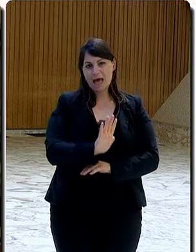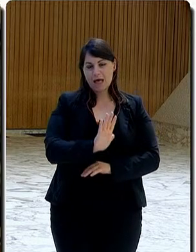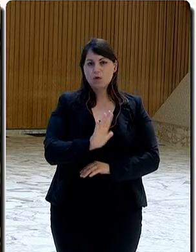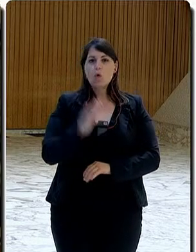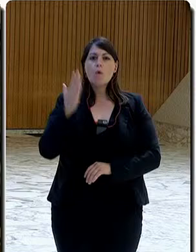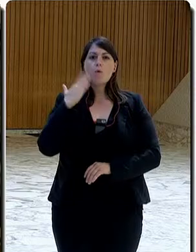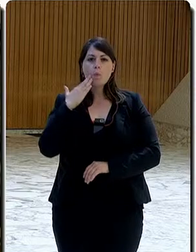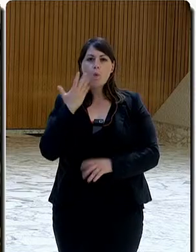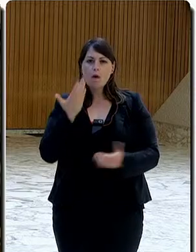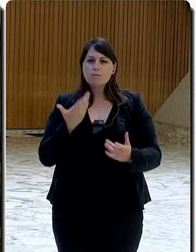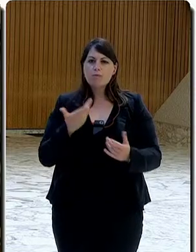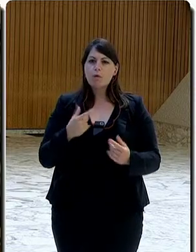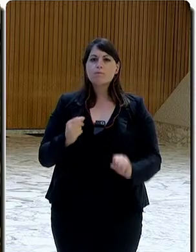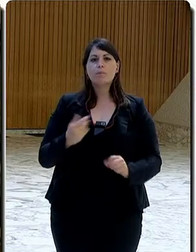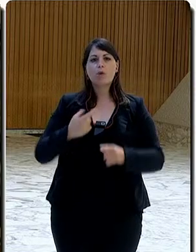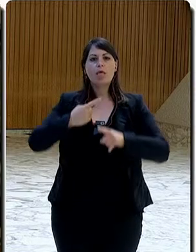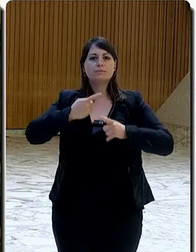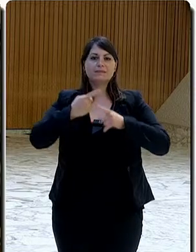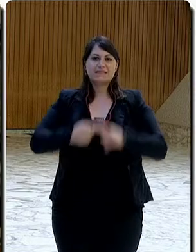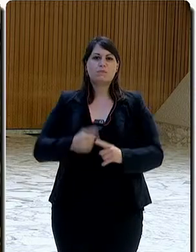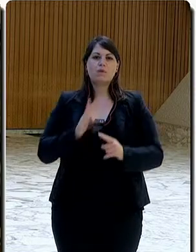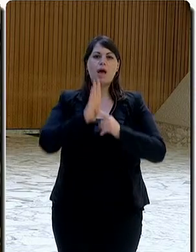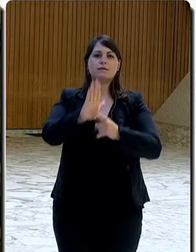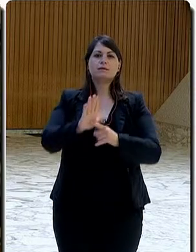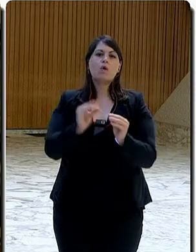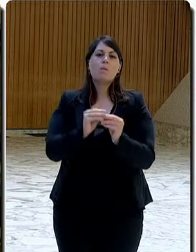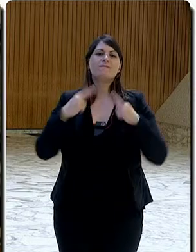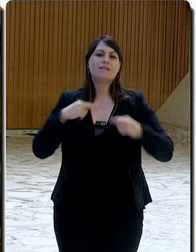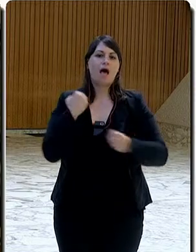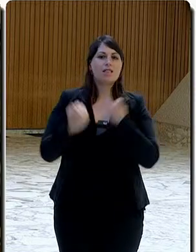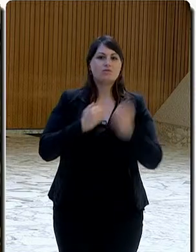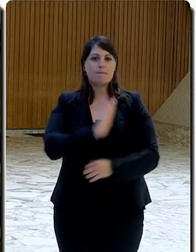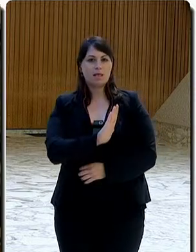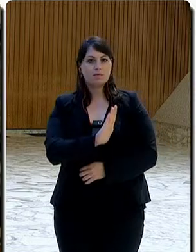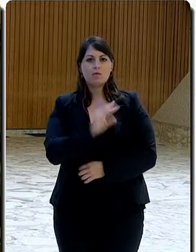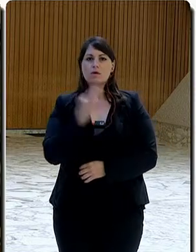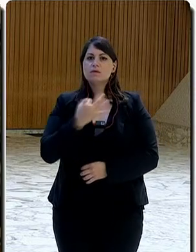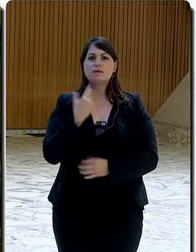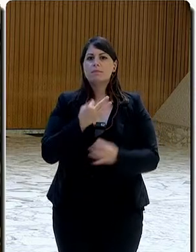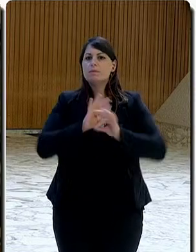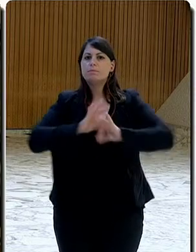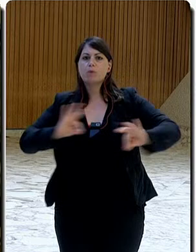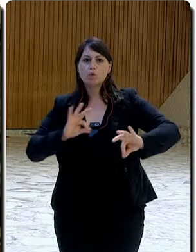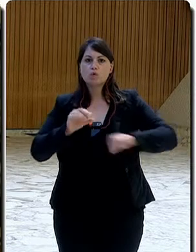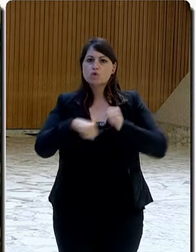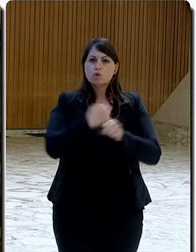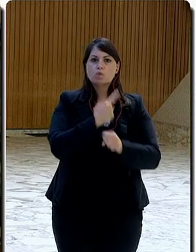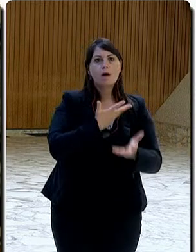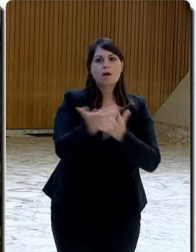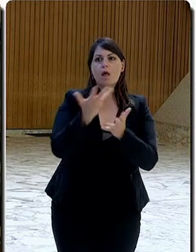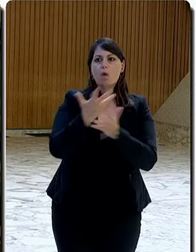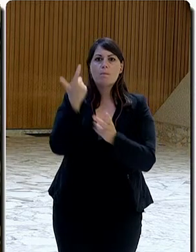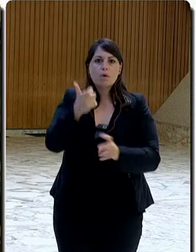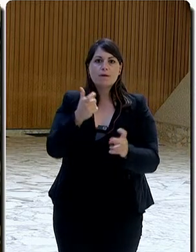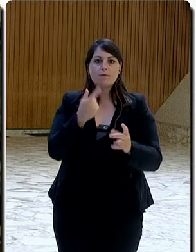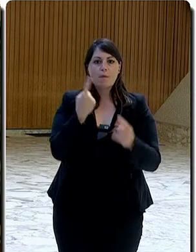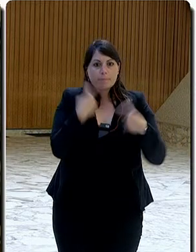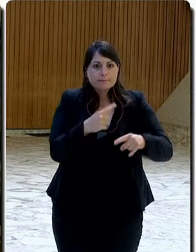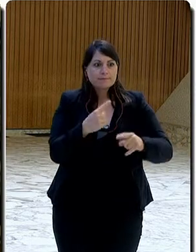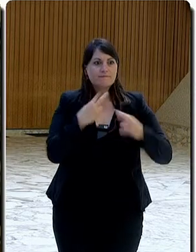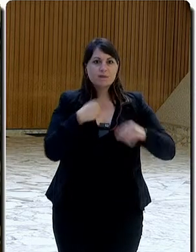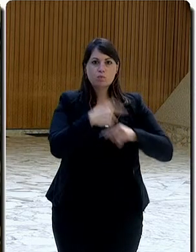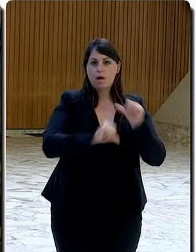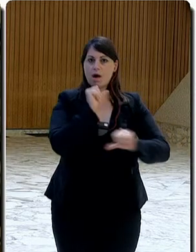historia que cambió su vida. Pero sus hijos no siguieron sus pasos. Fijaros, a pesar de